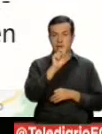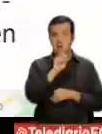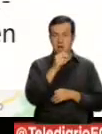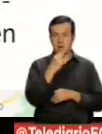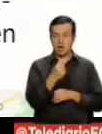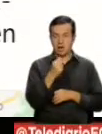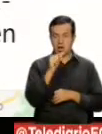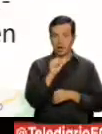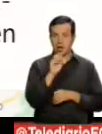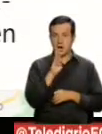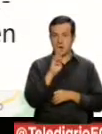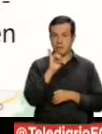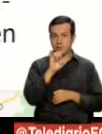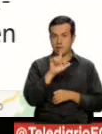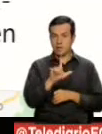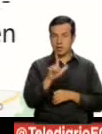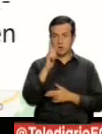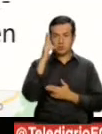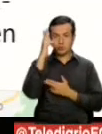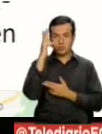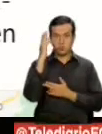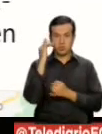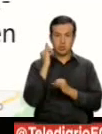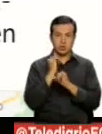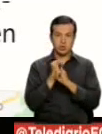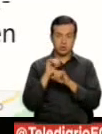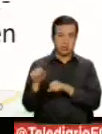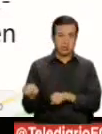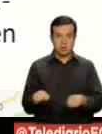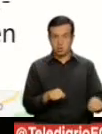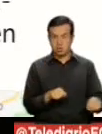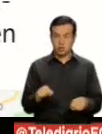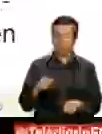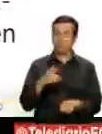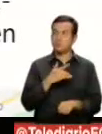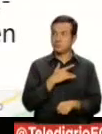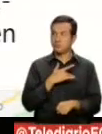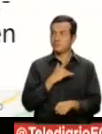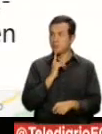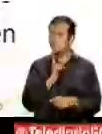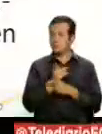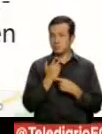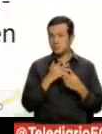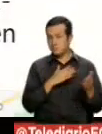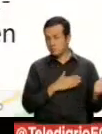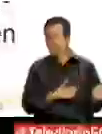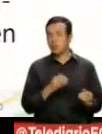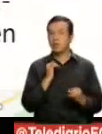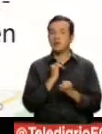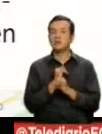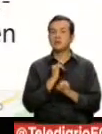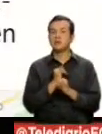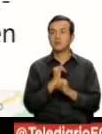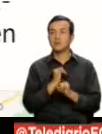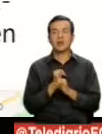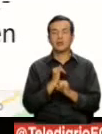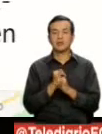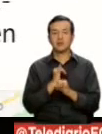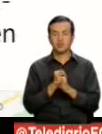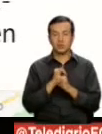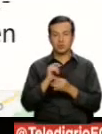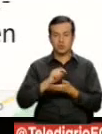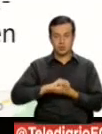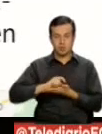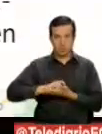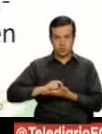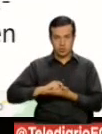es la información del Instituto Geofísico. Este es uno de los sismos que se registró según el Instituto Geofísica. Ese